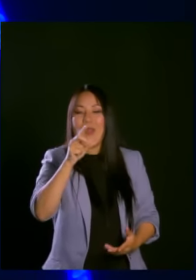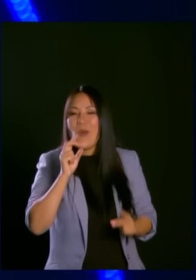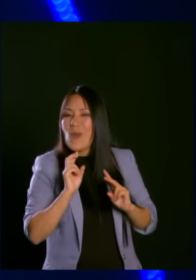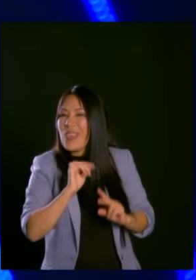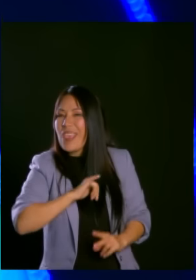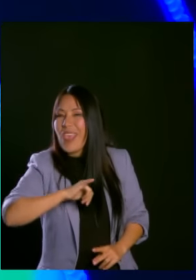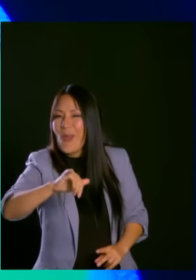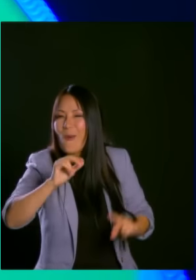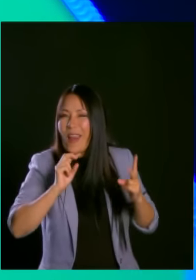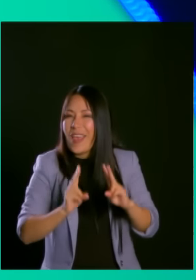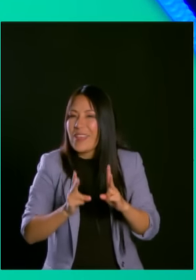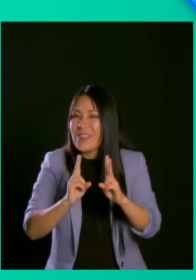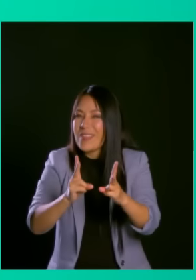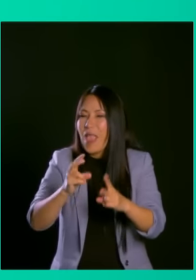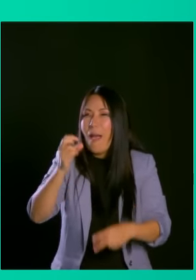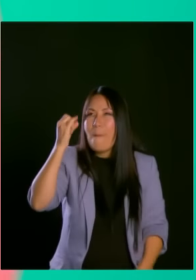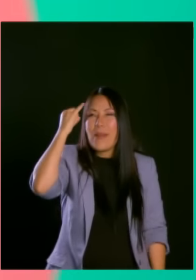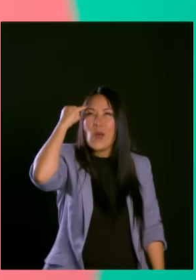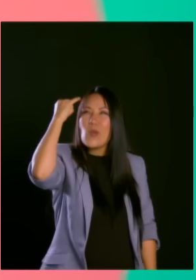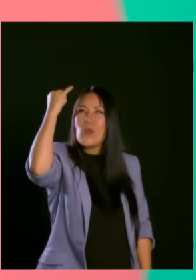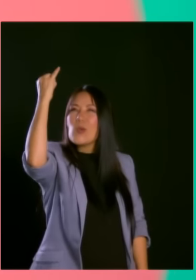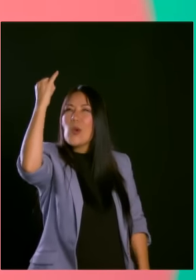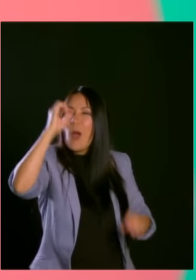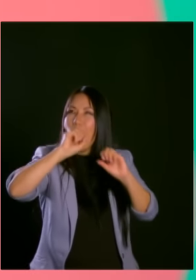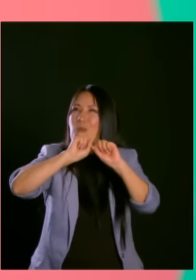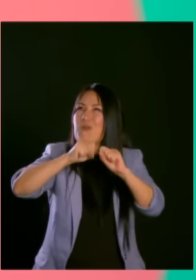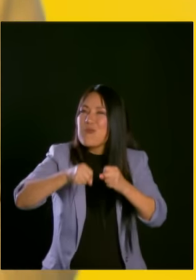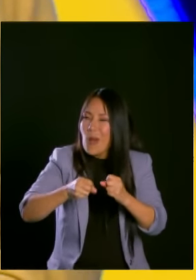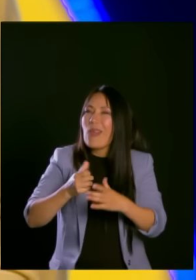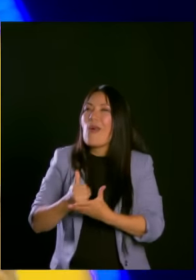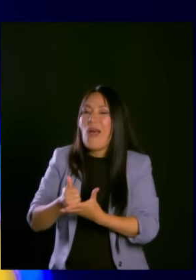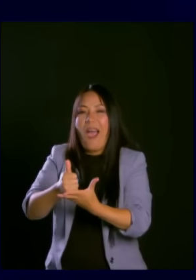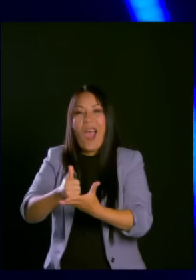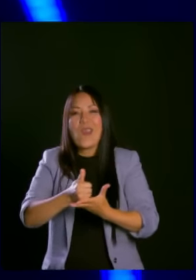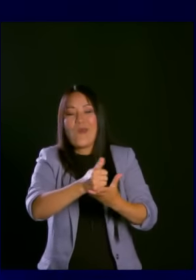El soñador provee para las necesidades. Fuerte el aplauso.